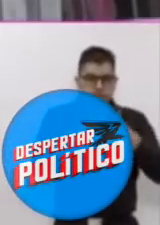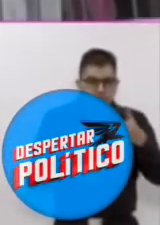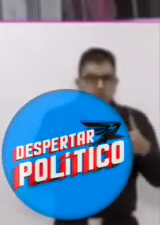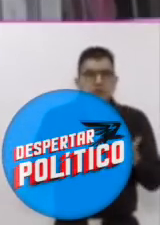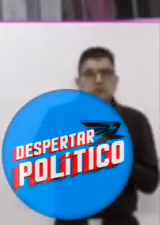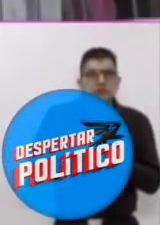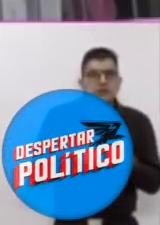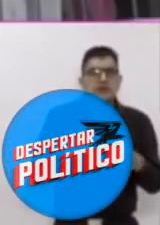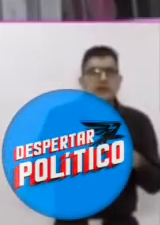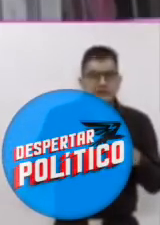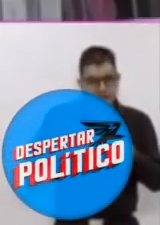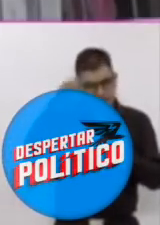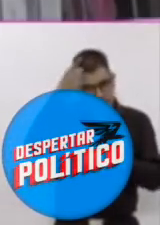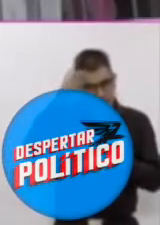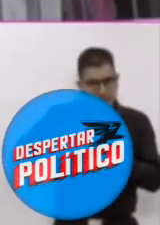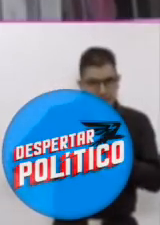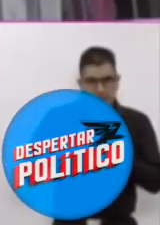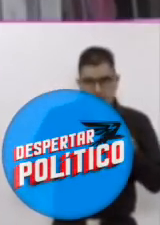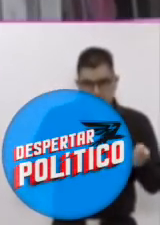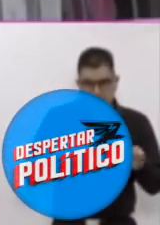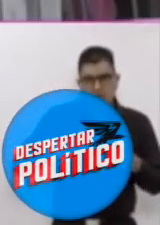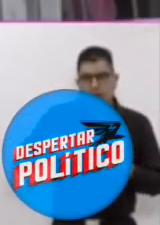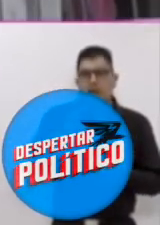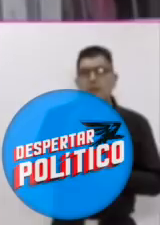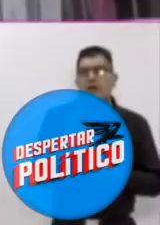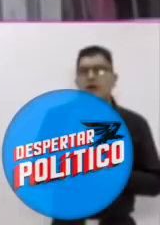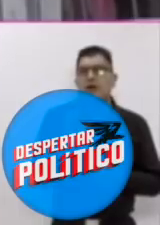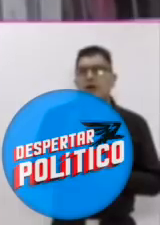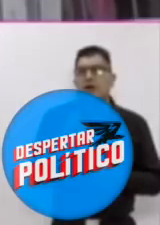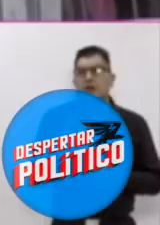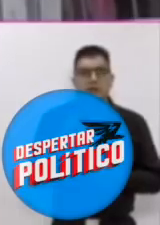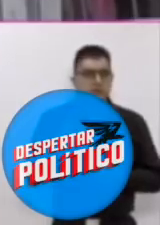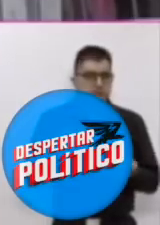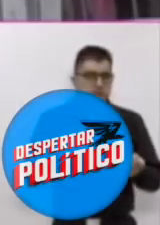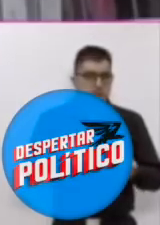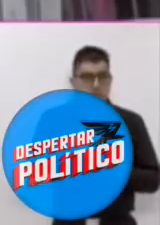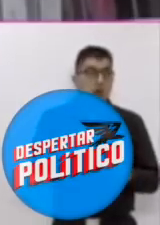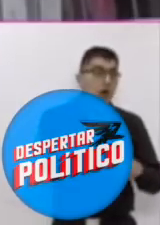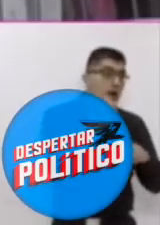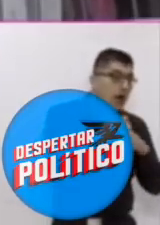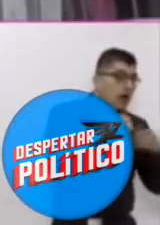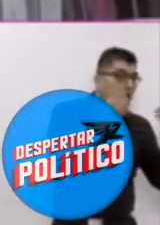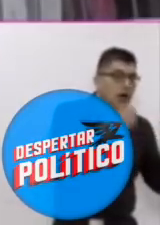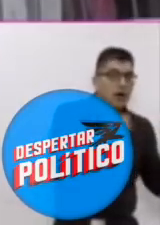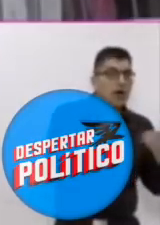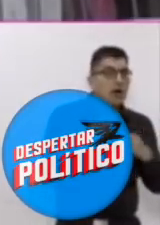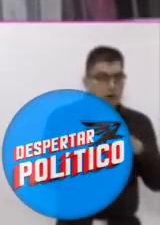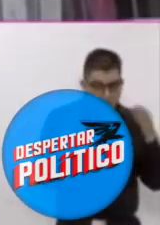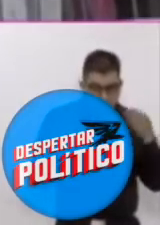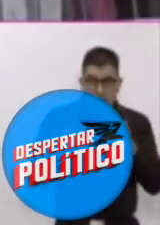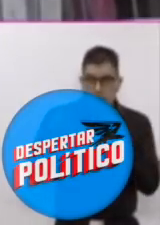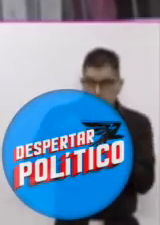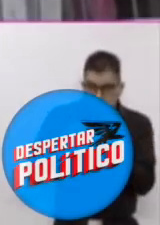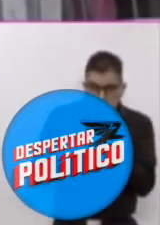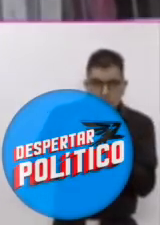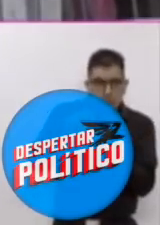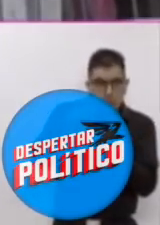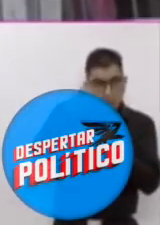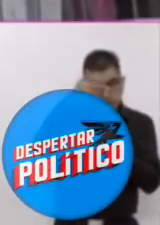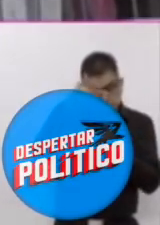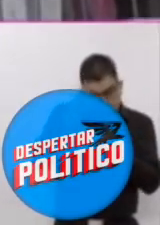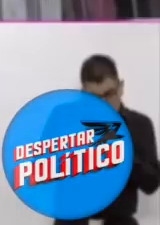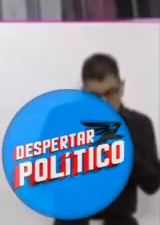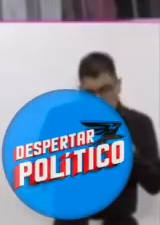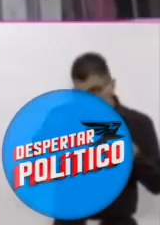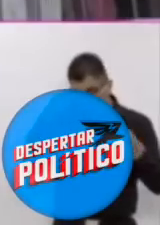dirección ejecutiva de prerrogativas además de todas las otras actividades que tenía que hacer de fue capturado para poder lograr los